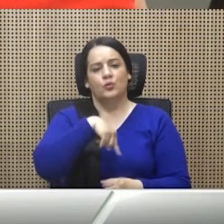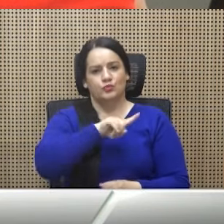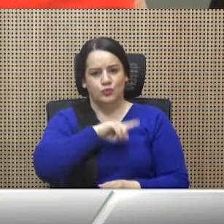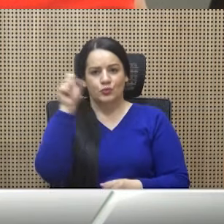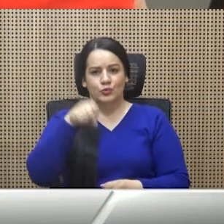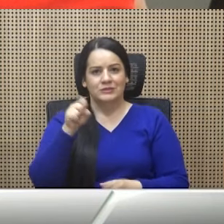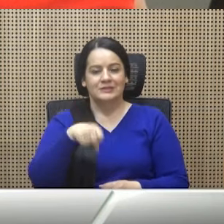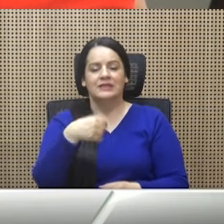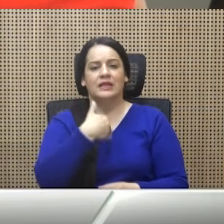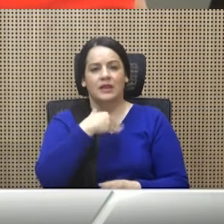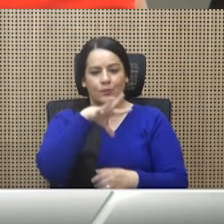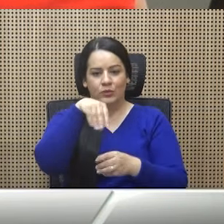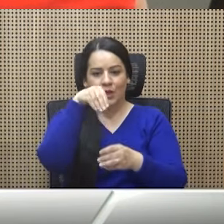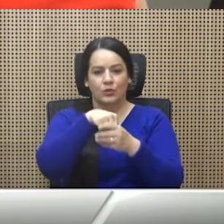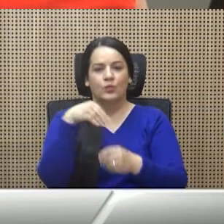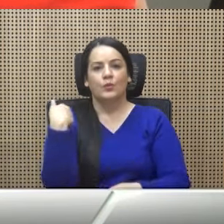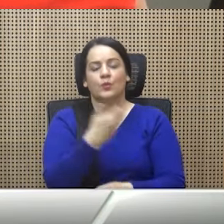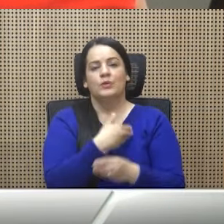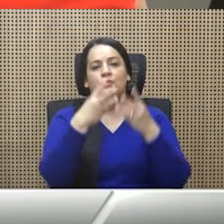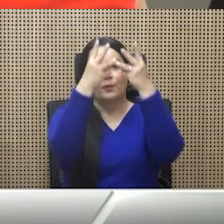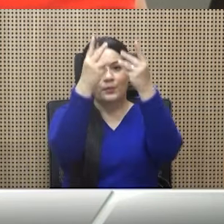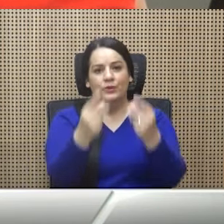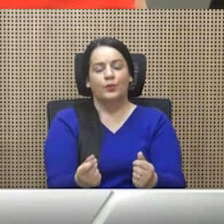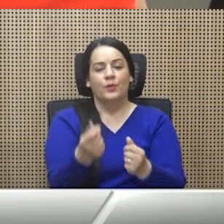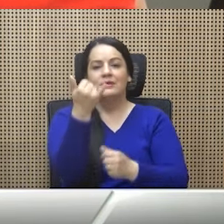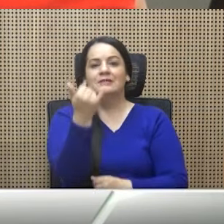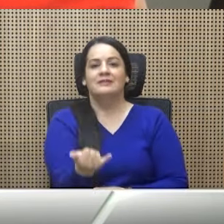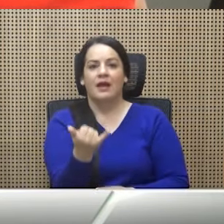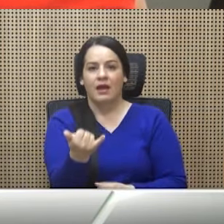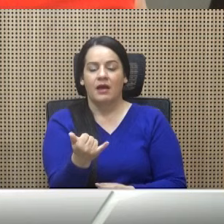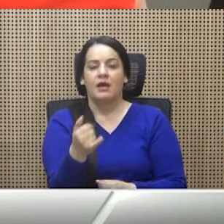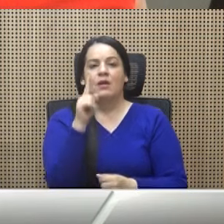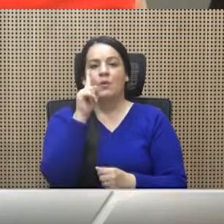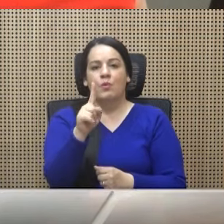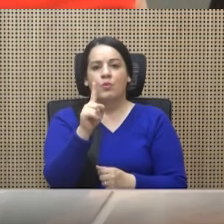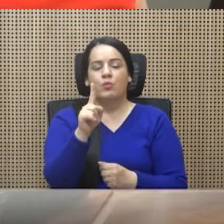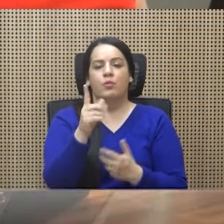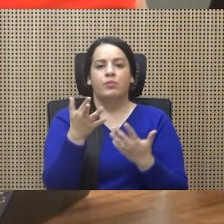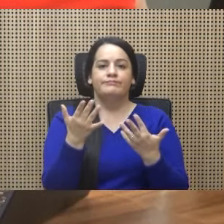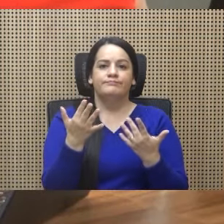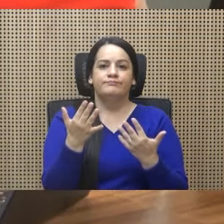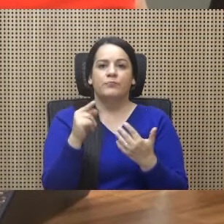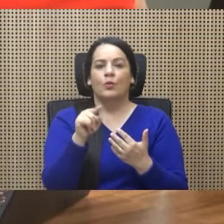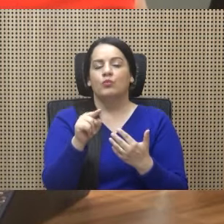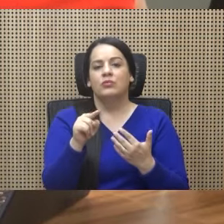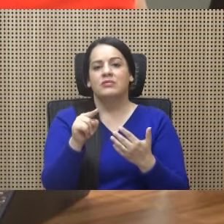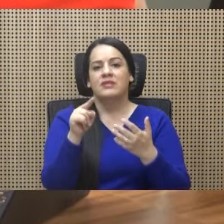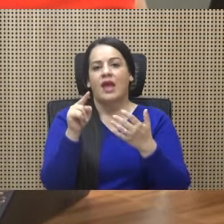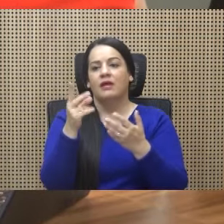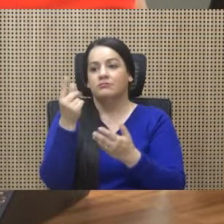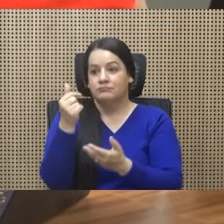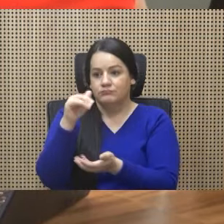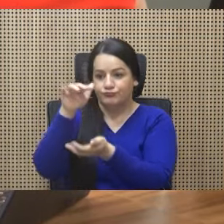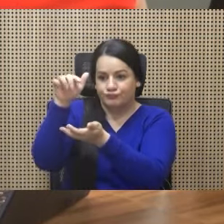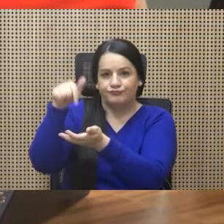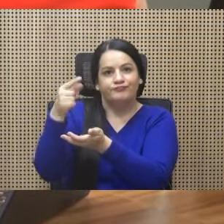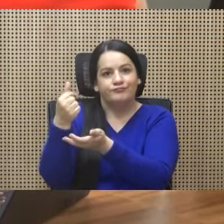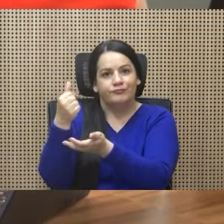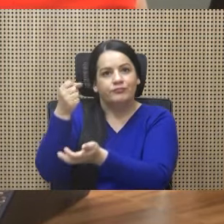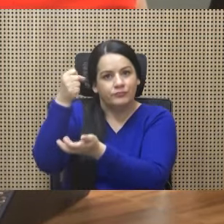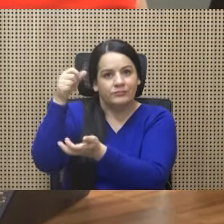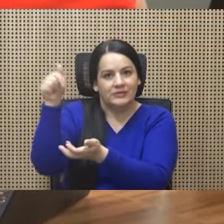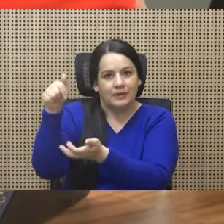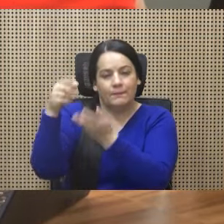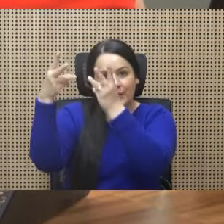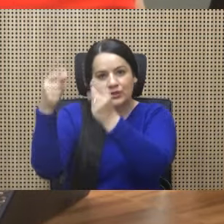dentro de nuestro presupuesto ya una una suma una determinación una partida presupuestaria que tenía como